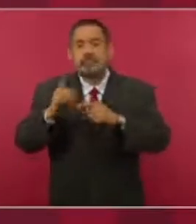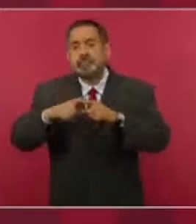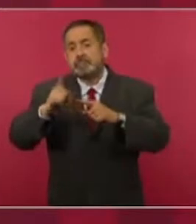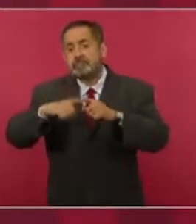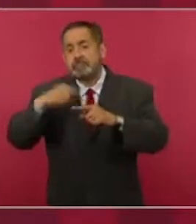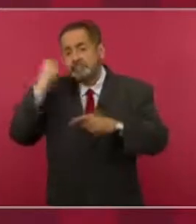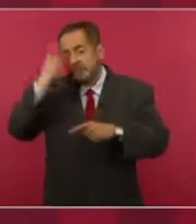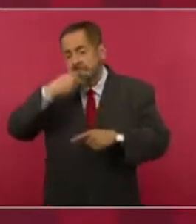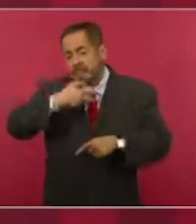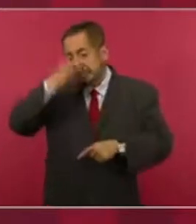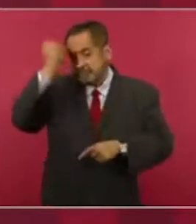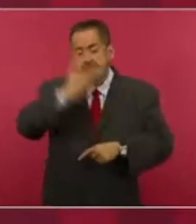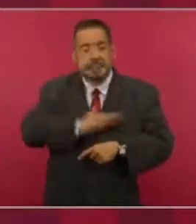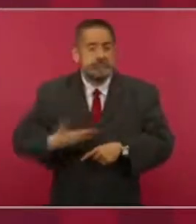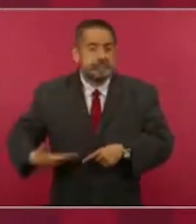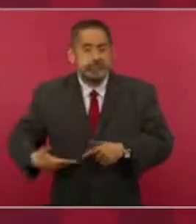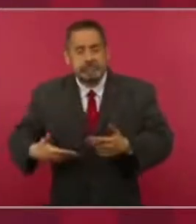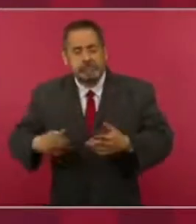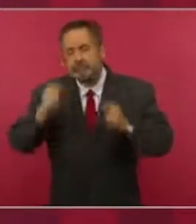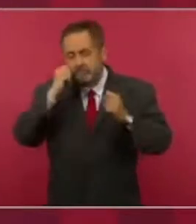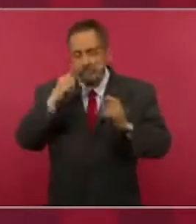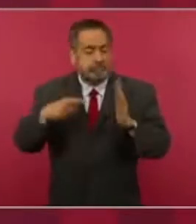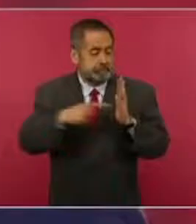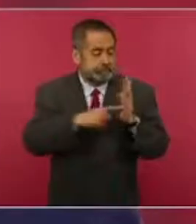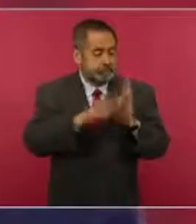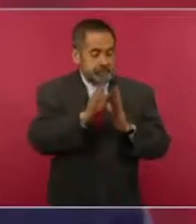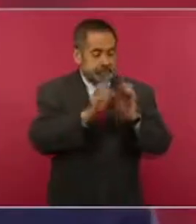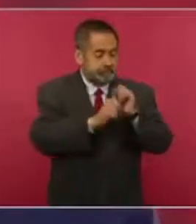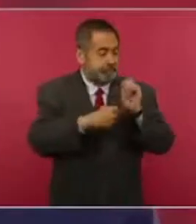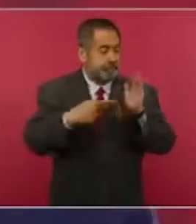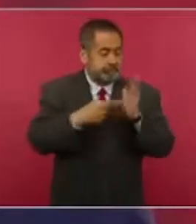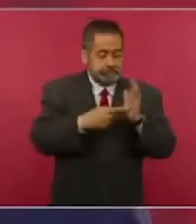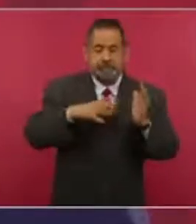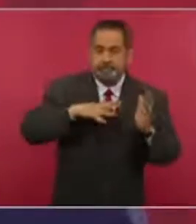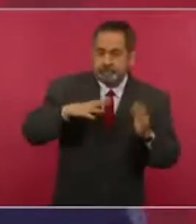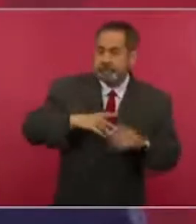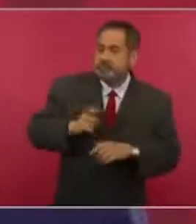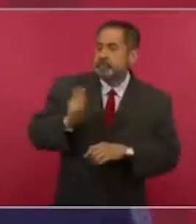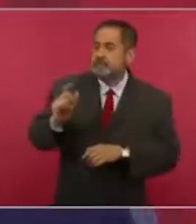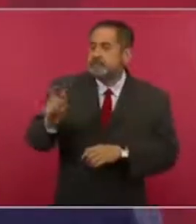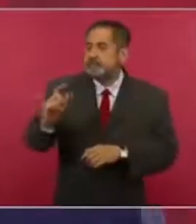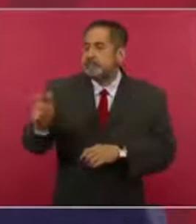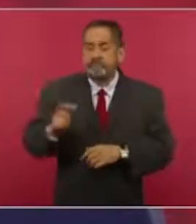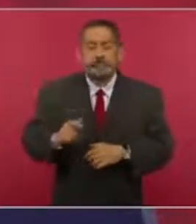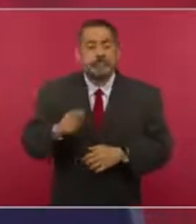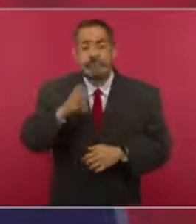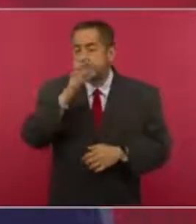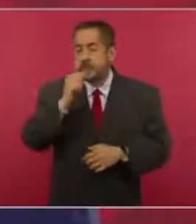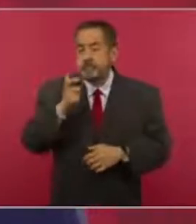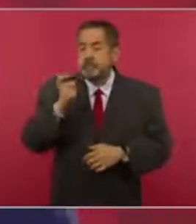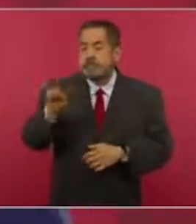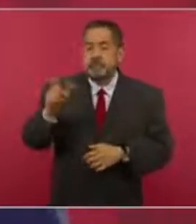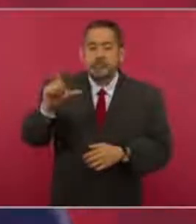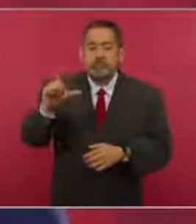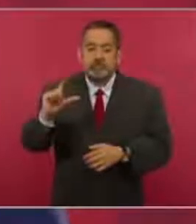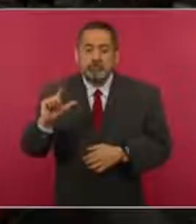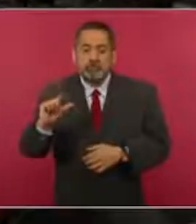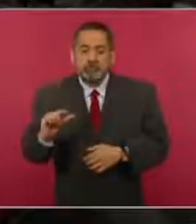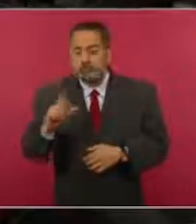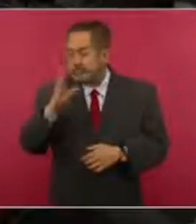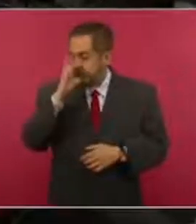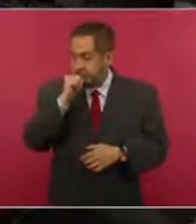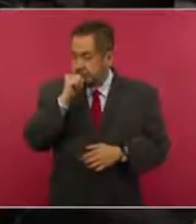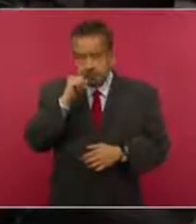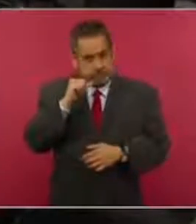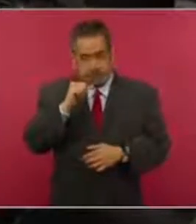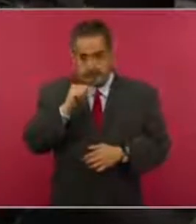a mantenerse la pensión, que no pueden reducir el presupuesto, que cada año